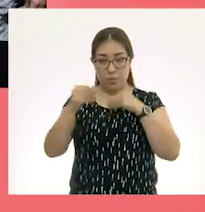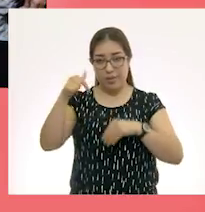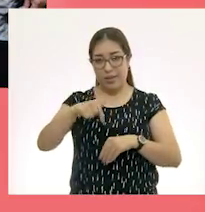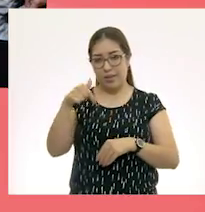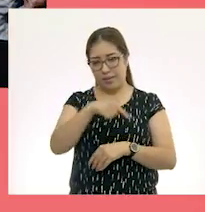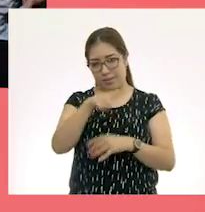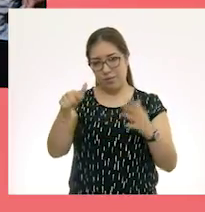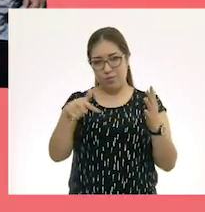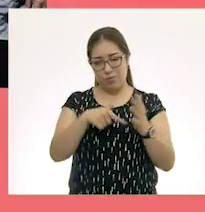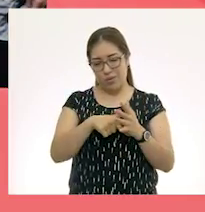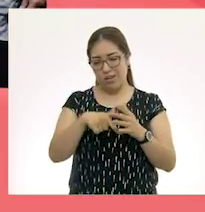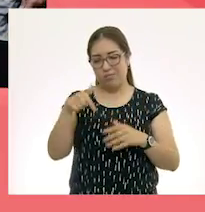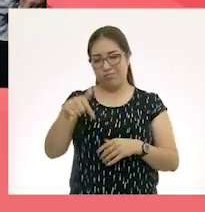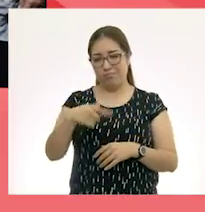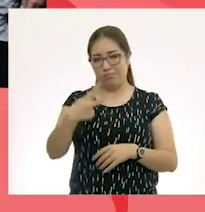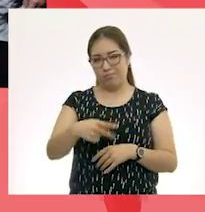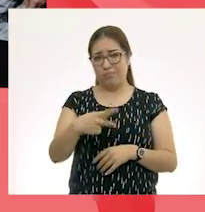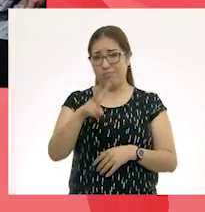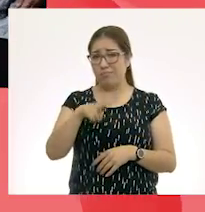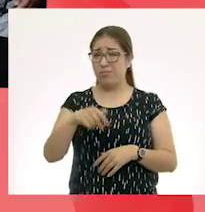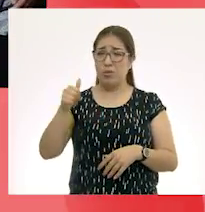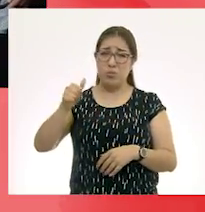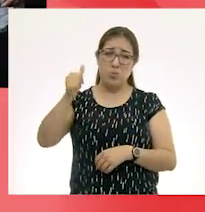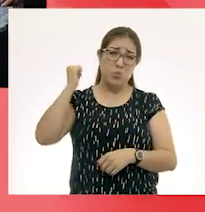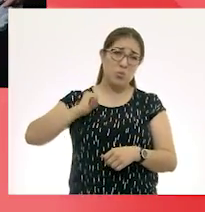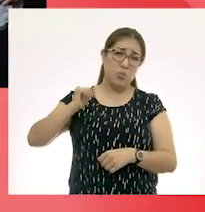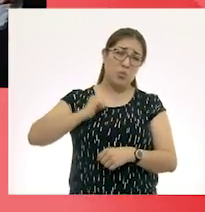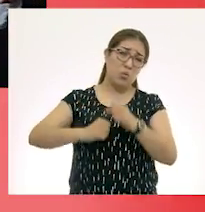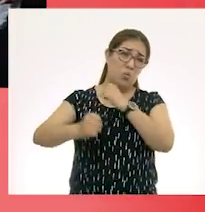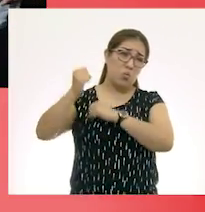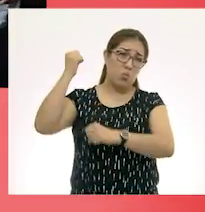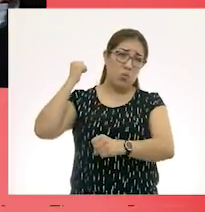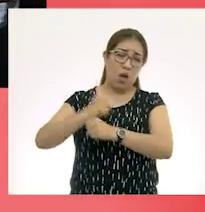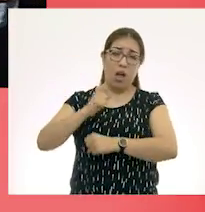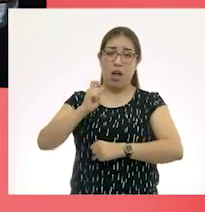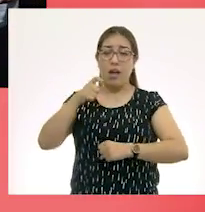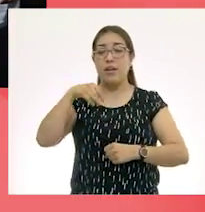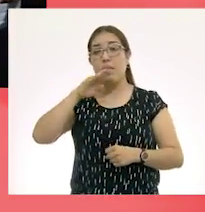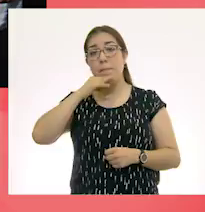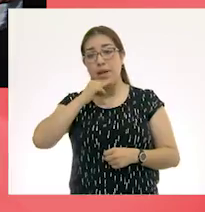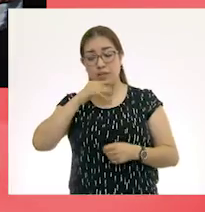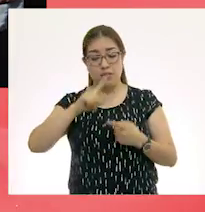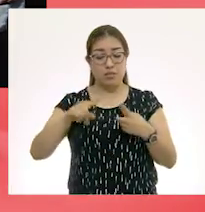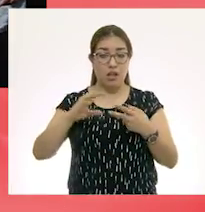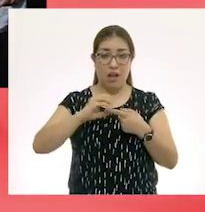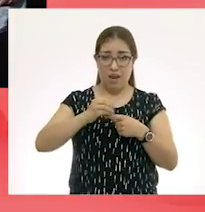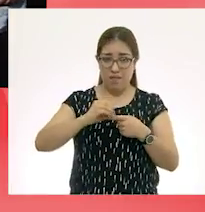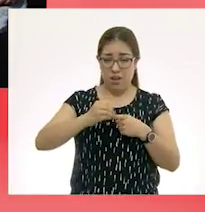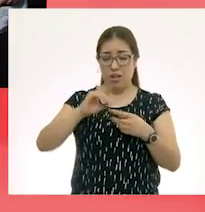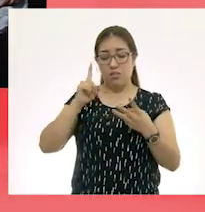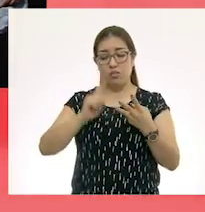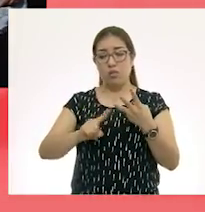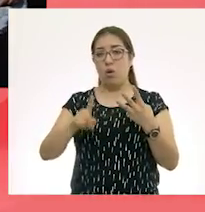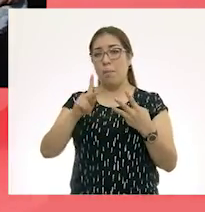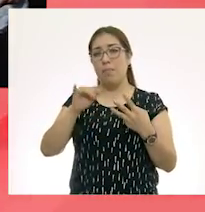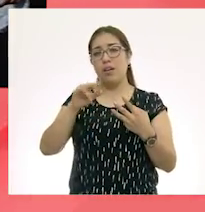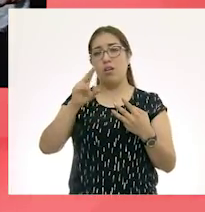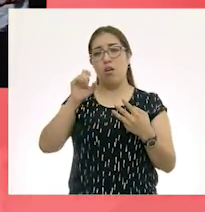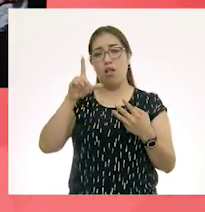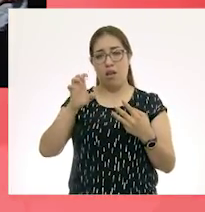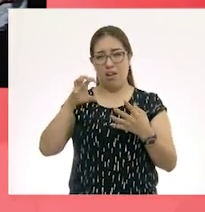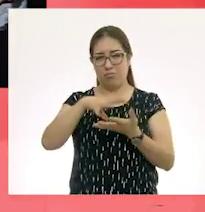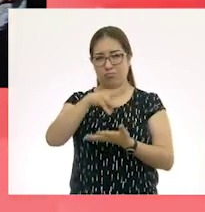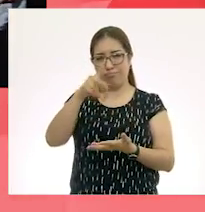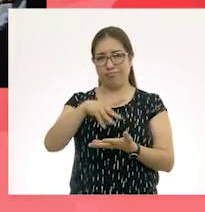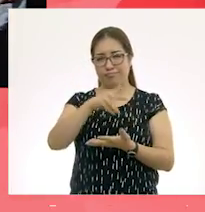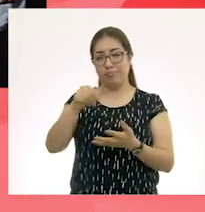son sabores centenarios. Tienen que ver con el maíz, con el garbanzo, con el pinole. Y hoy